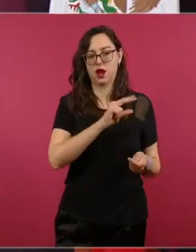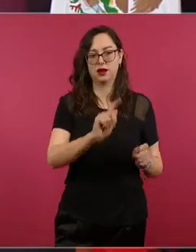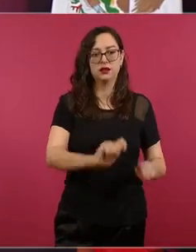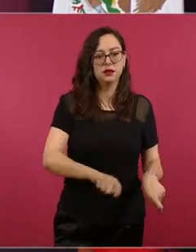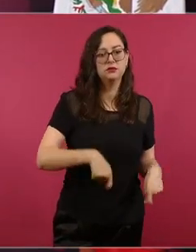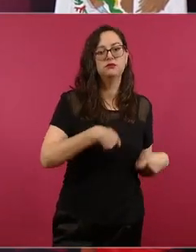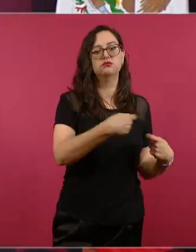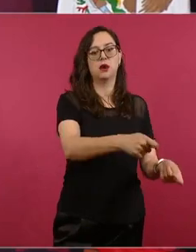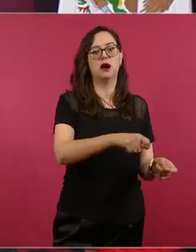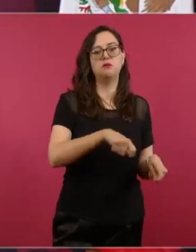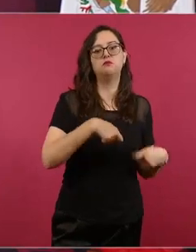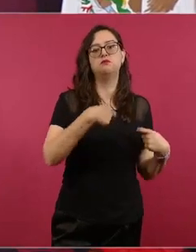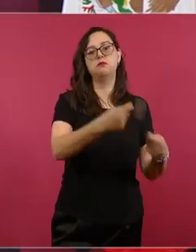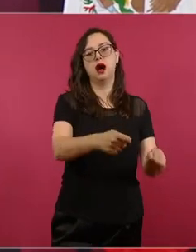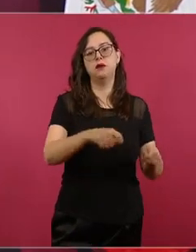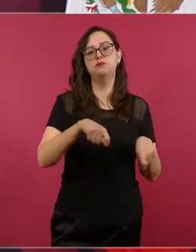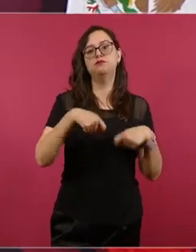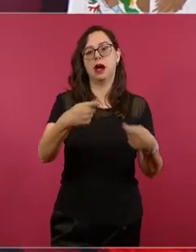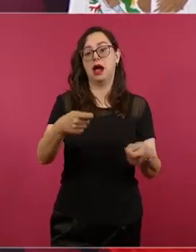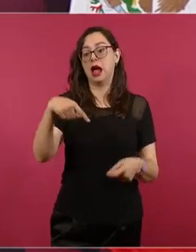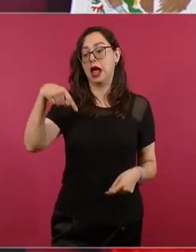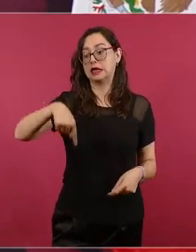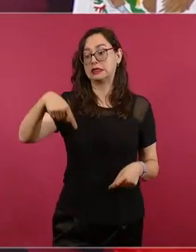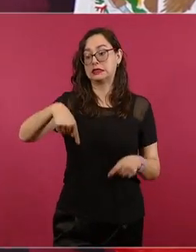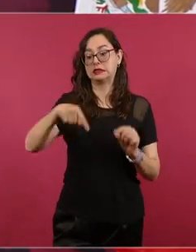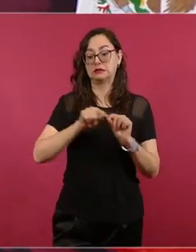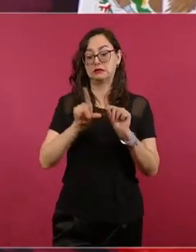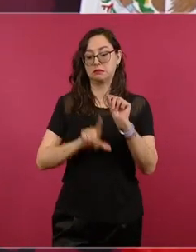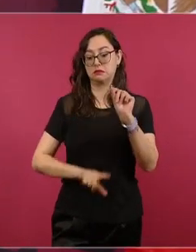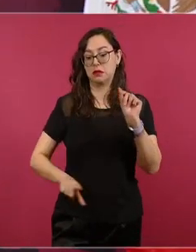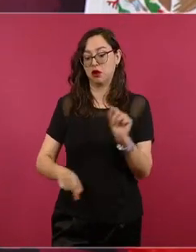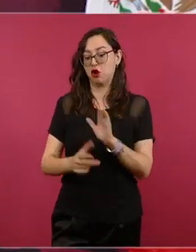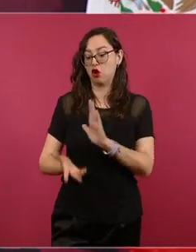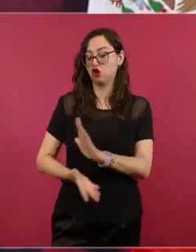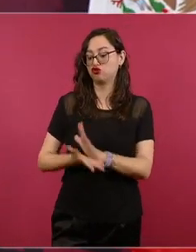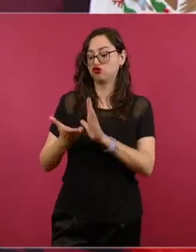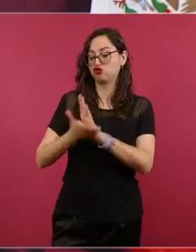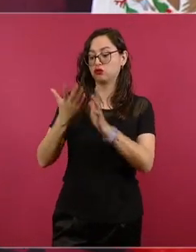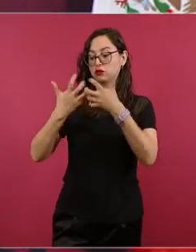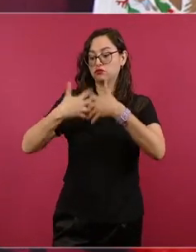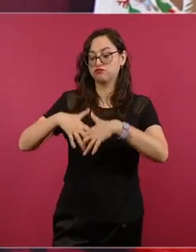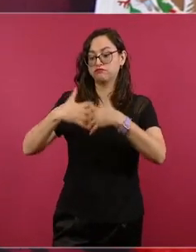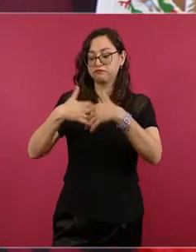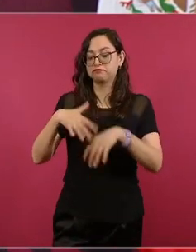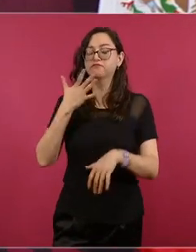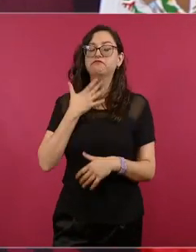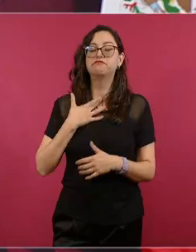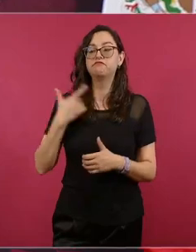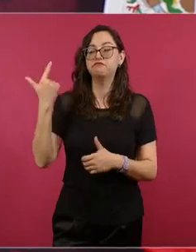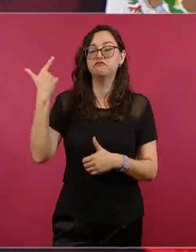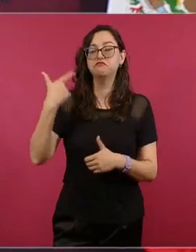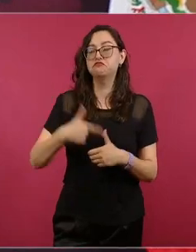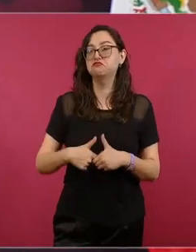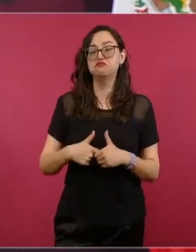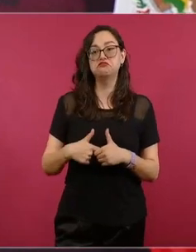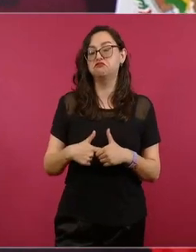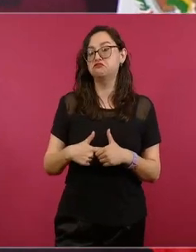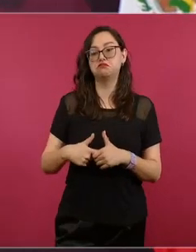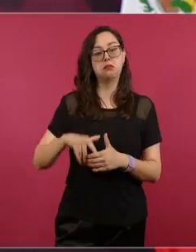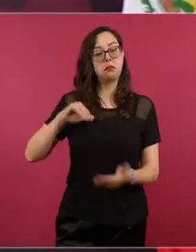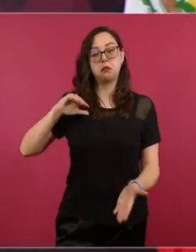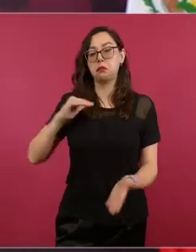refinerías en el país. La última refinería que se construyó fue la